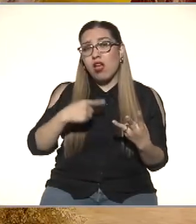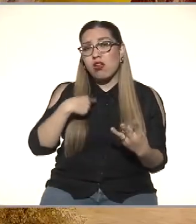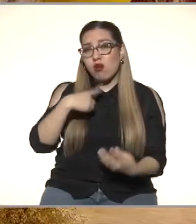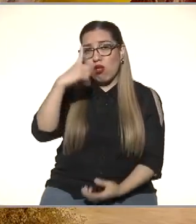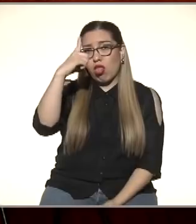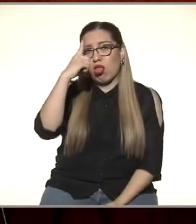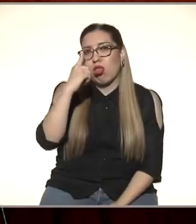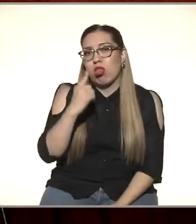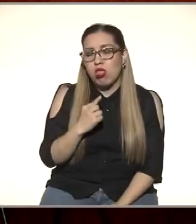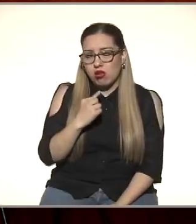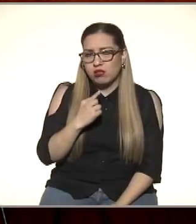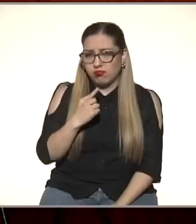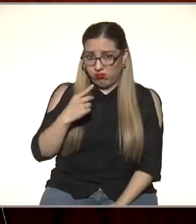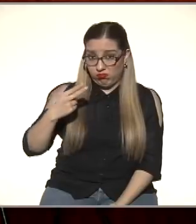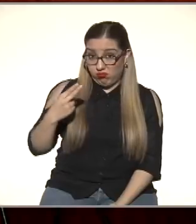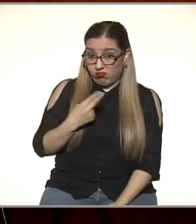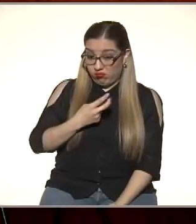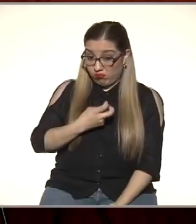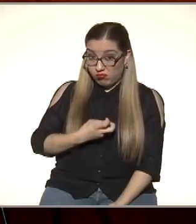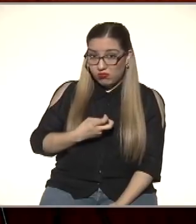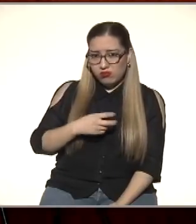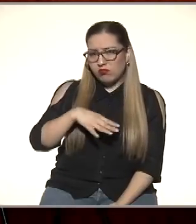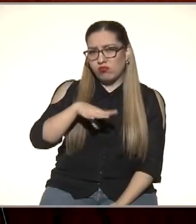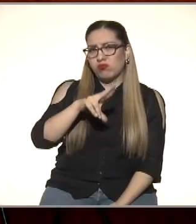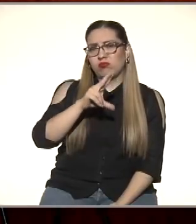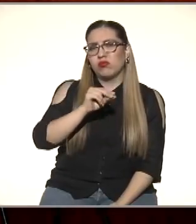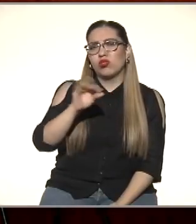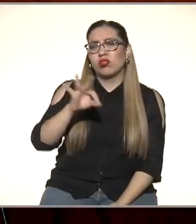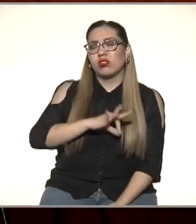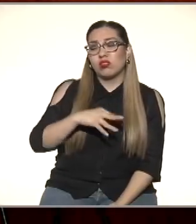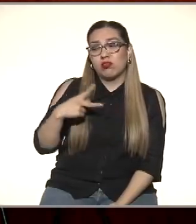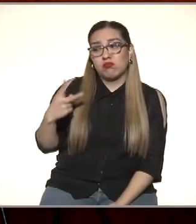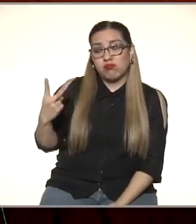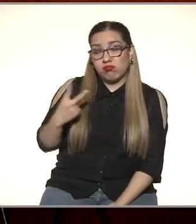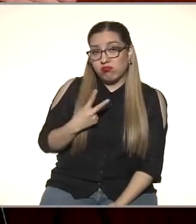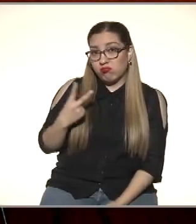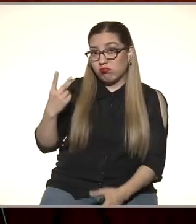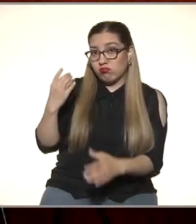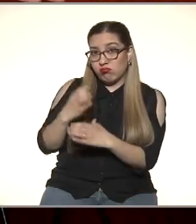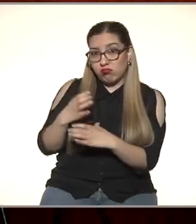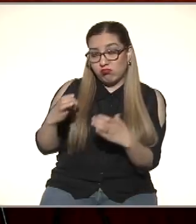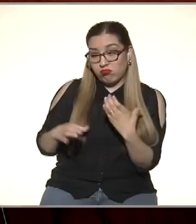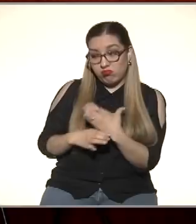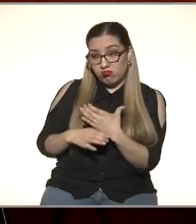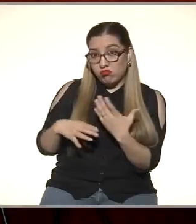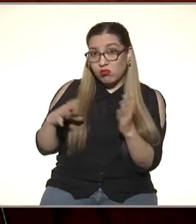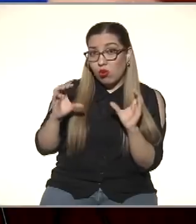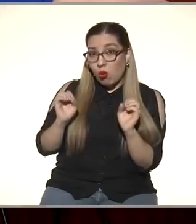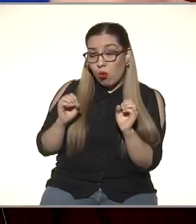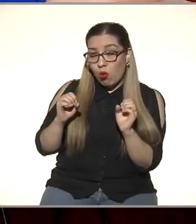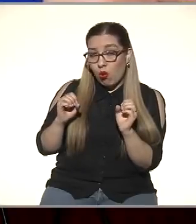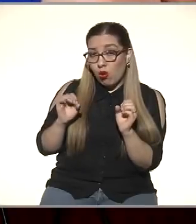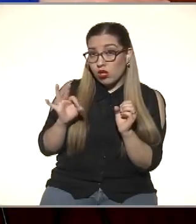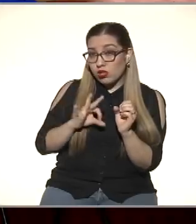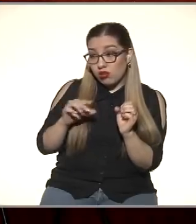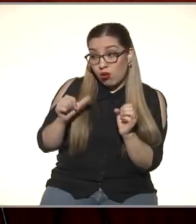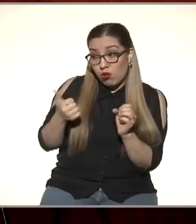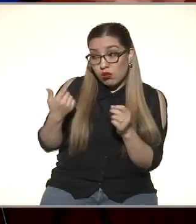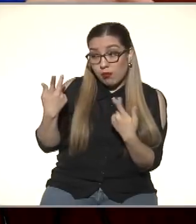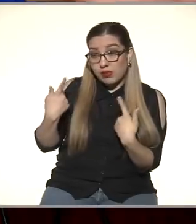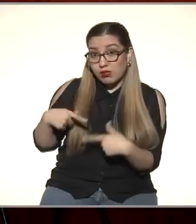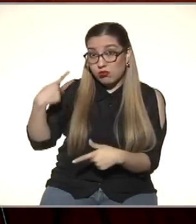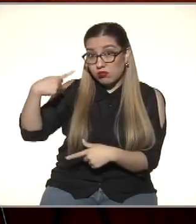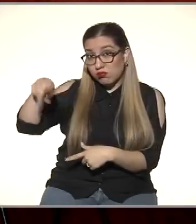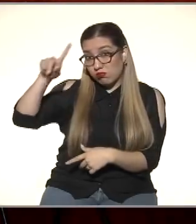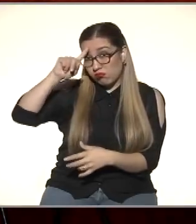no necesariamente, a veces la infidelidad ocurrió así por algunas cuestiones de pareja o por un proceso personal o crisis de la persona que fue infiel. Y